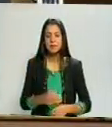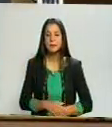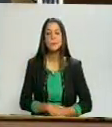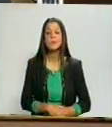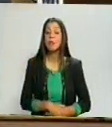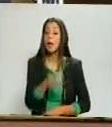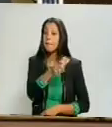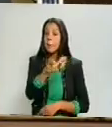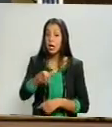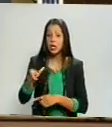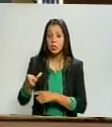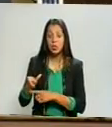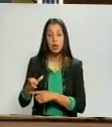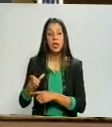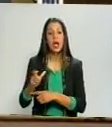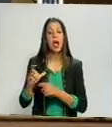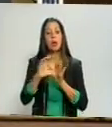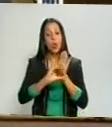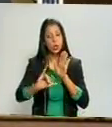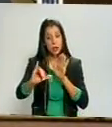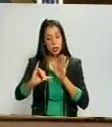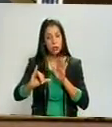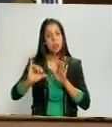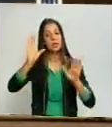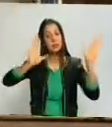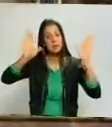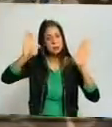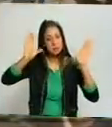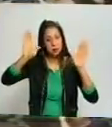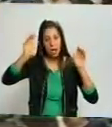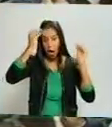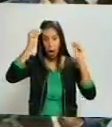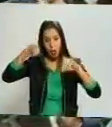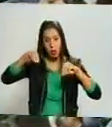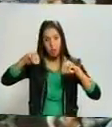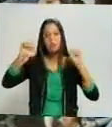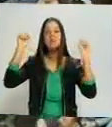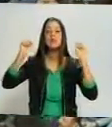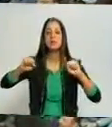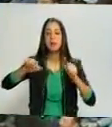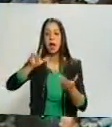los constituyentes que estén de acuerdo con la aprobación del acta, hacerlo con la señal de costumbre. Aprobado.